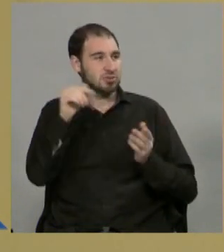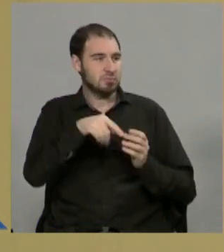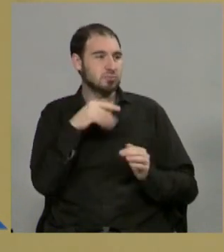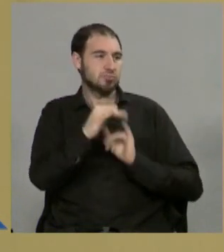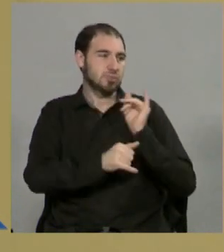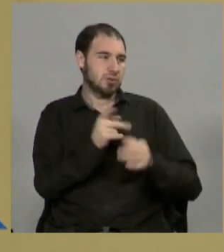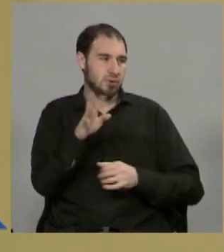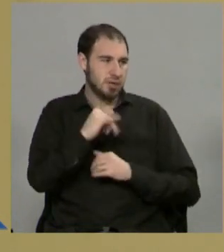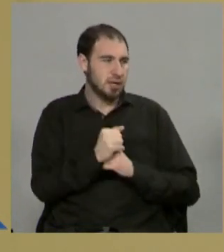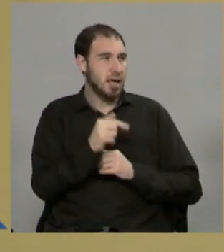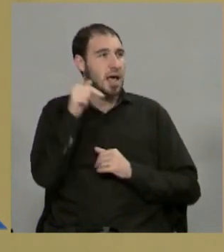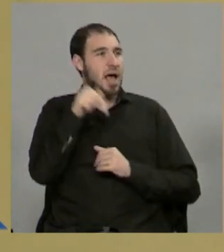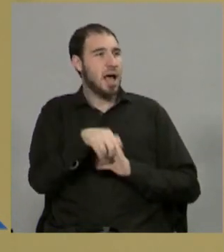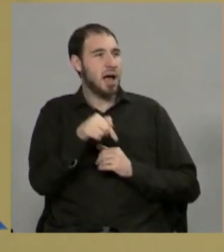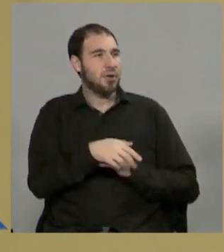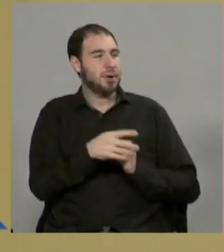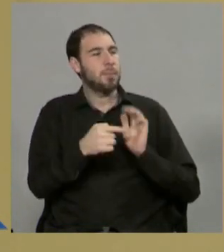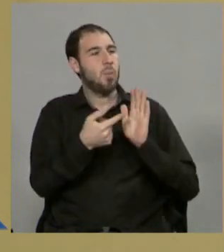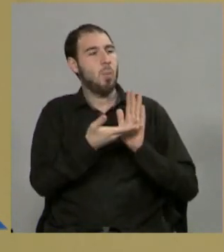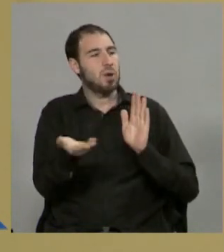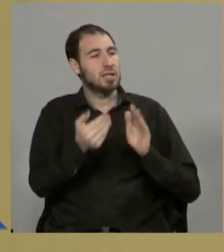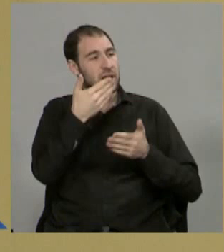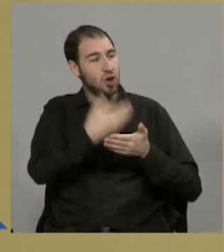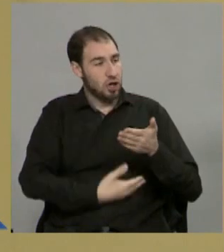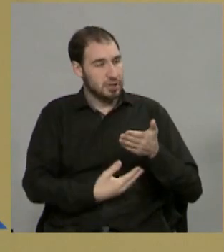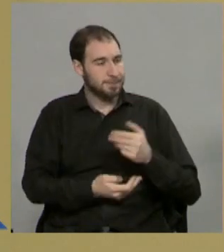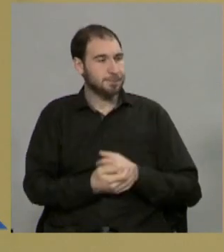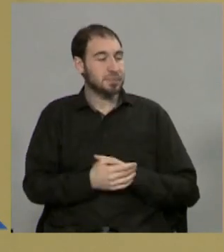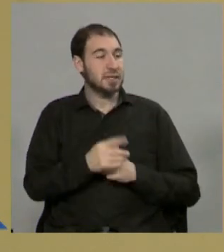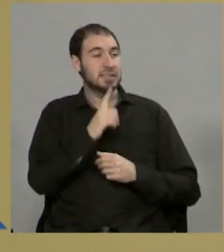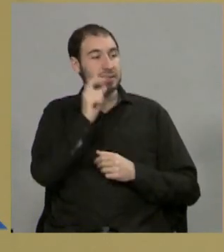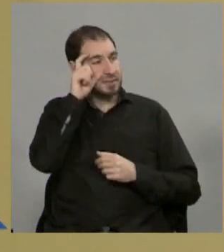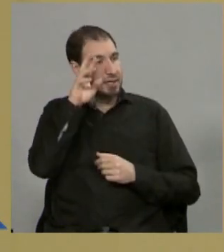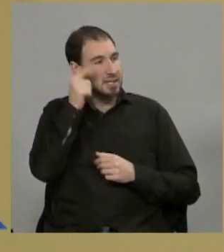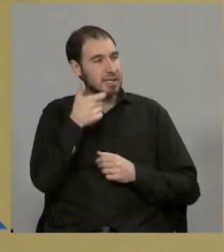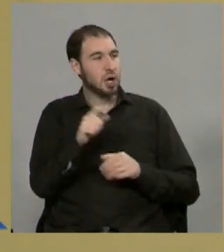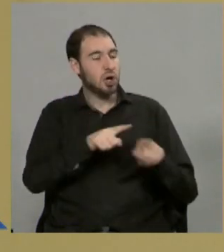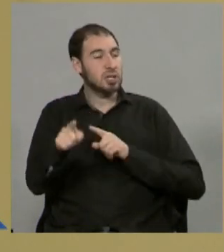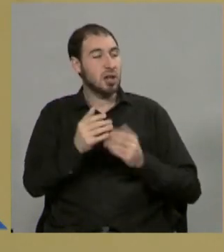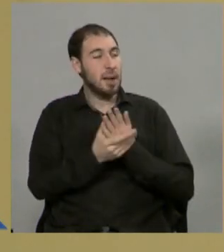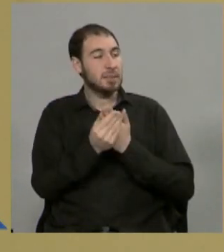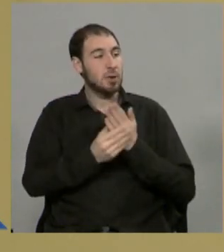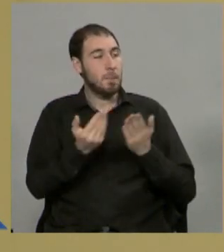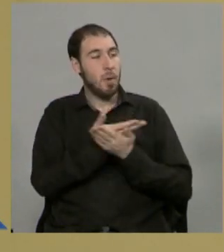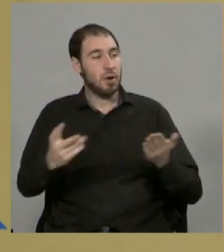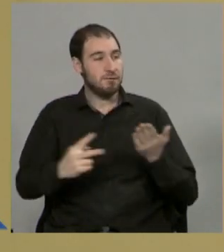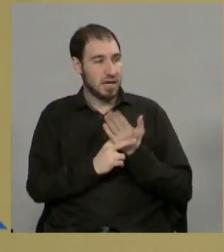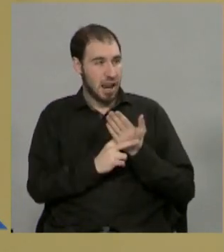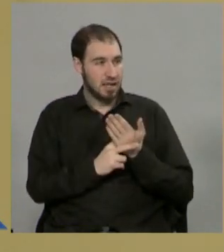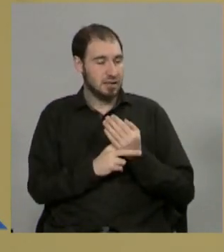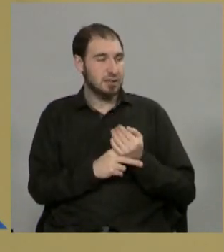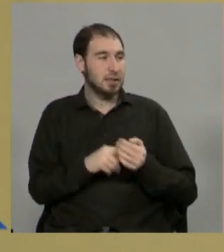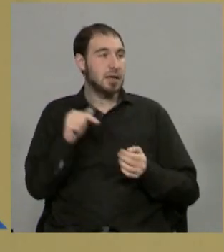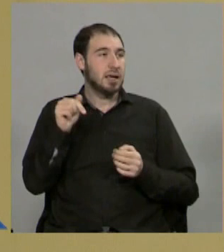vivimos día a día. Te invito, Silvina, a que compartamos la nota de Teresa Day, la coordinadora del Ministerio Público Fiscal,